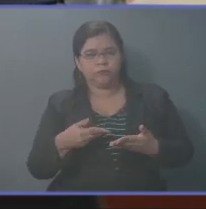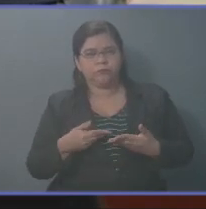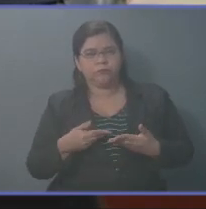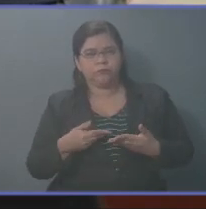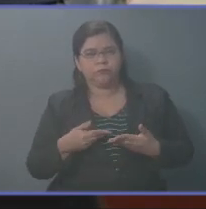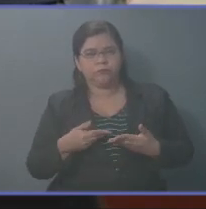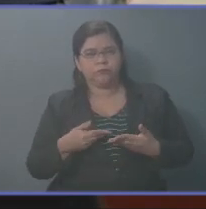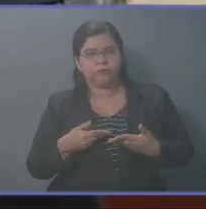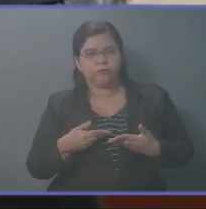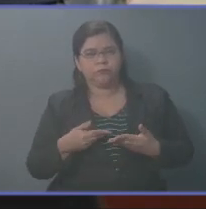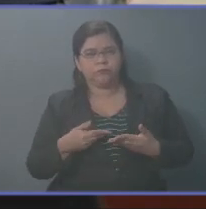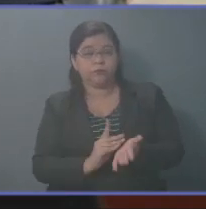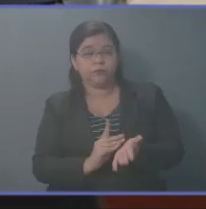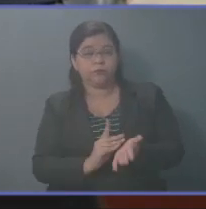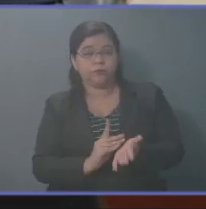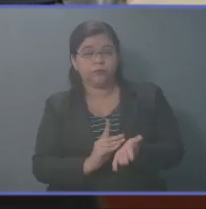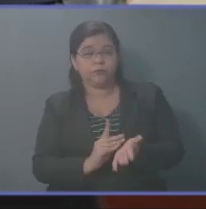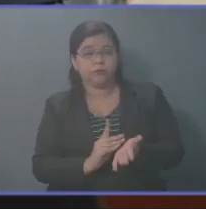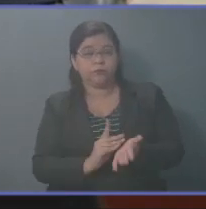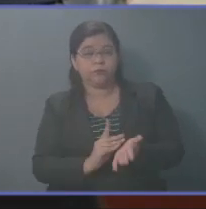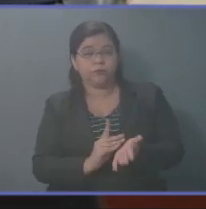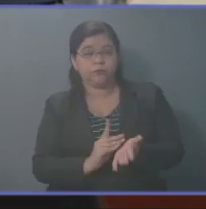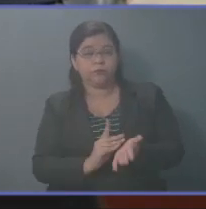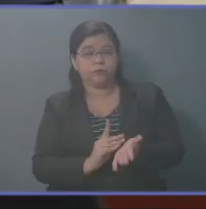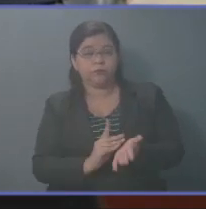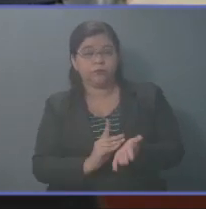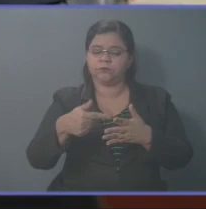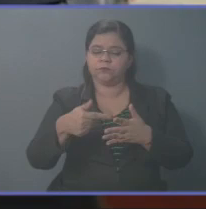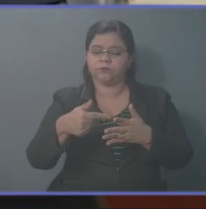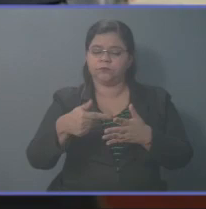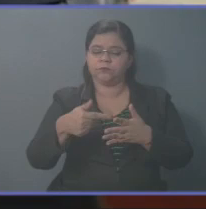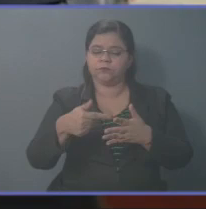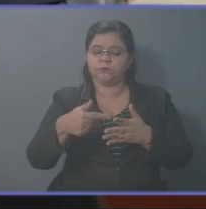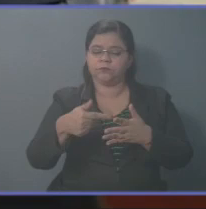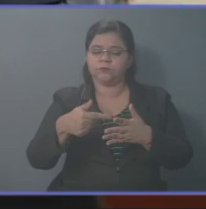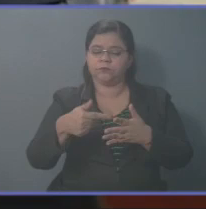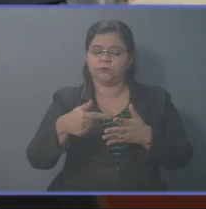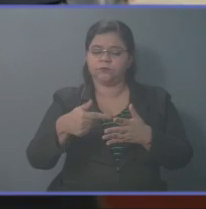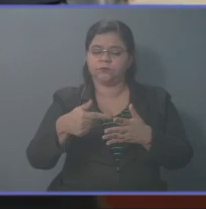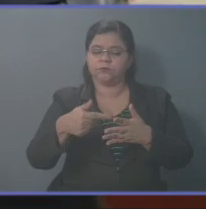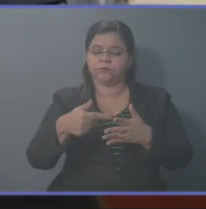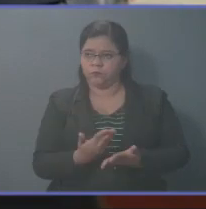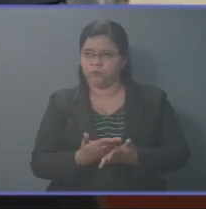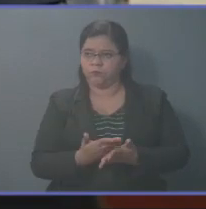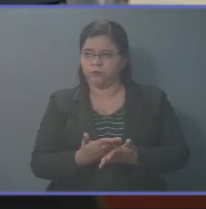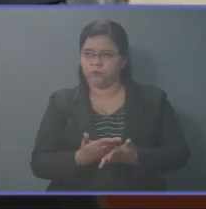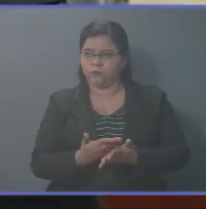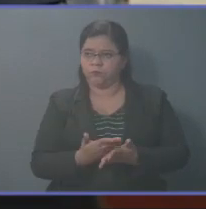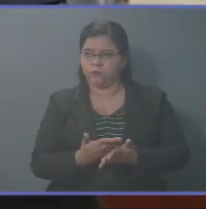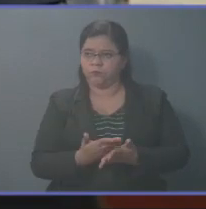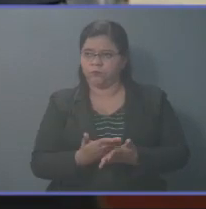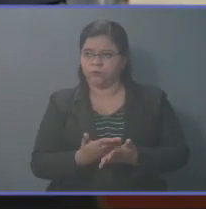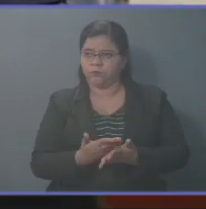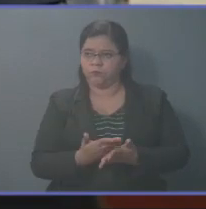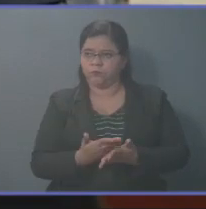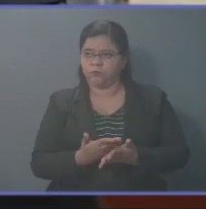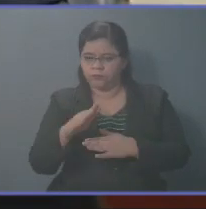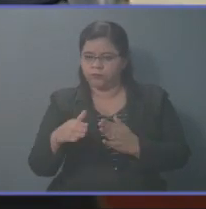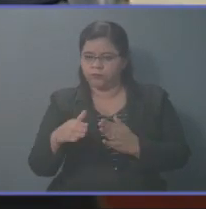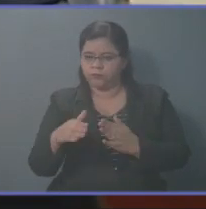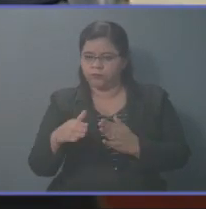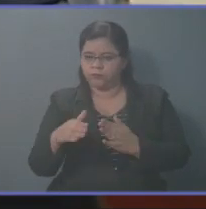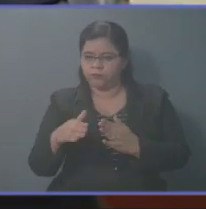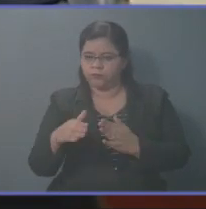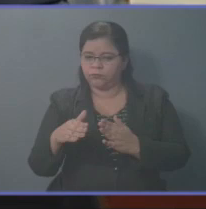iniciativa de los diputados, decreta lo siguiente: reformas a la ley transitoria para la entrega de la compensación económica y estabilización de las tarifas del servicio